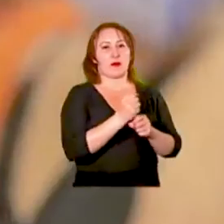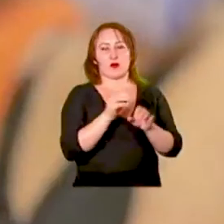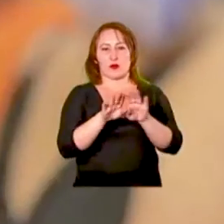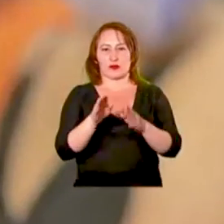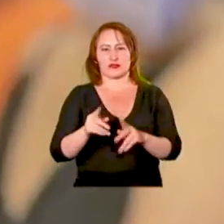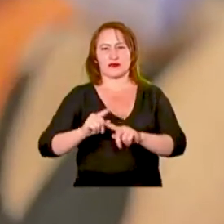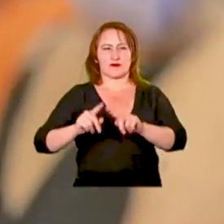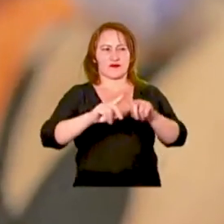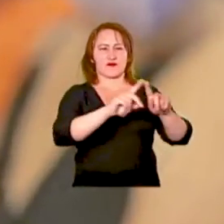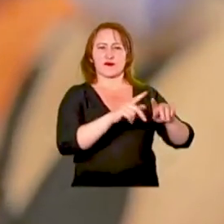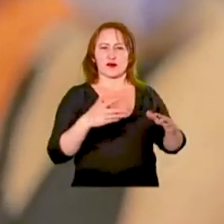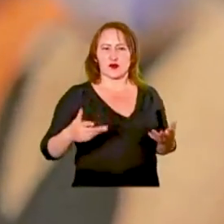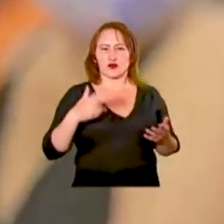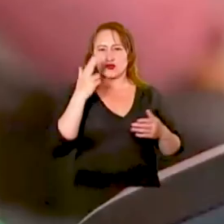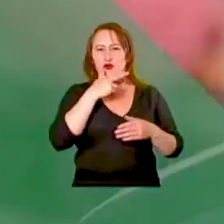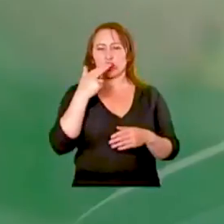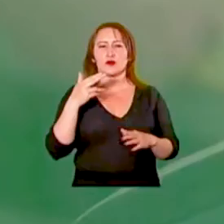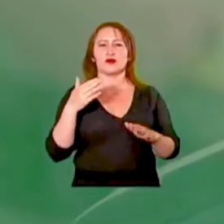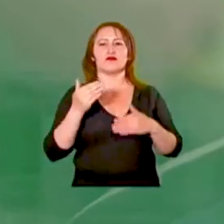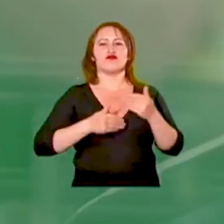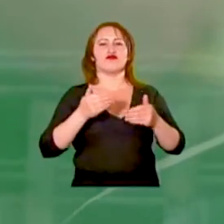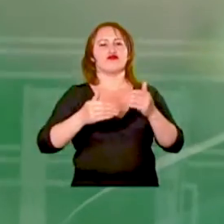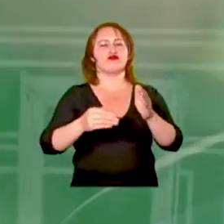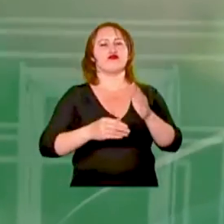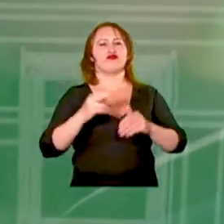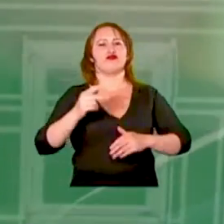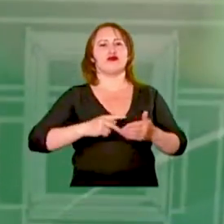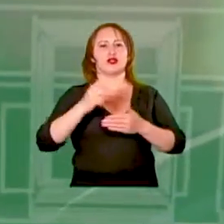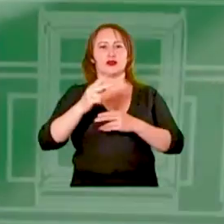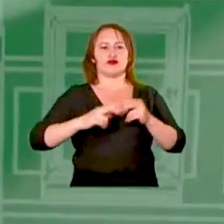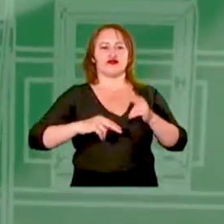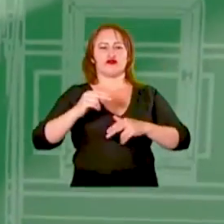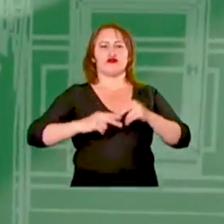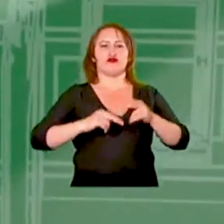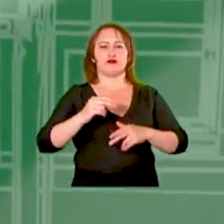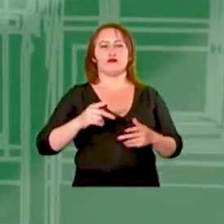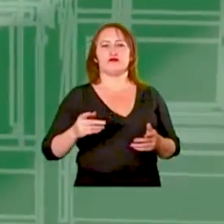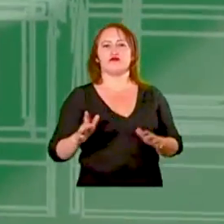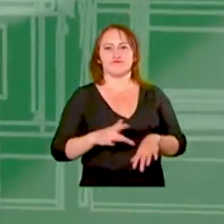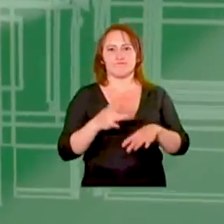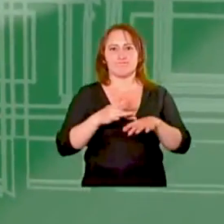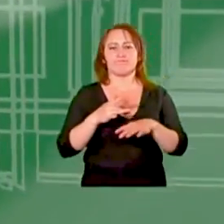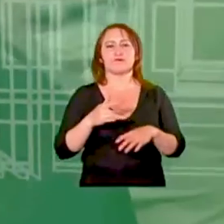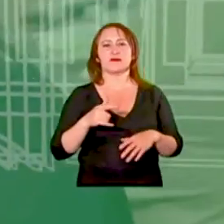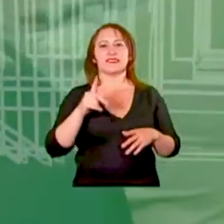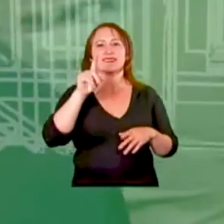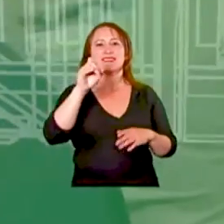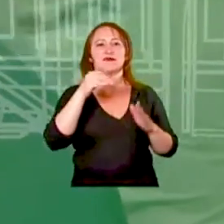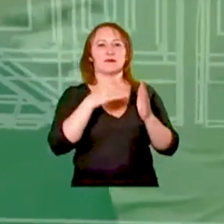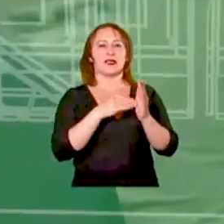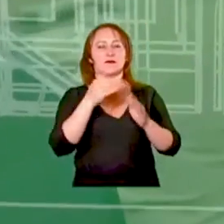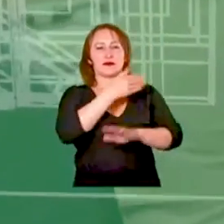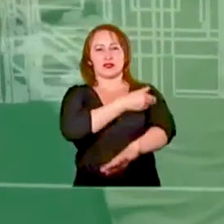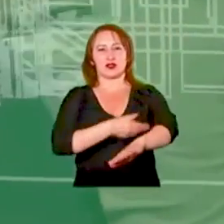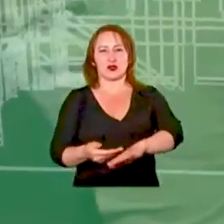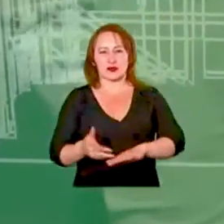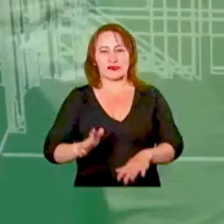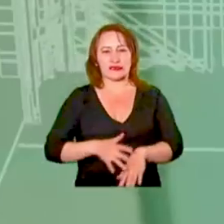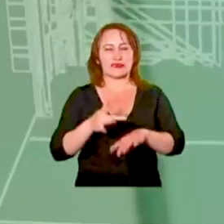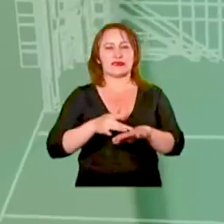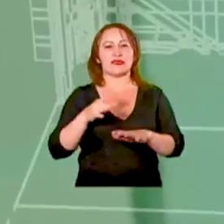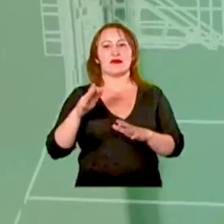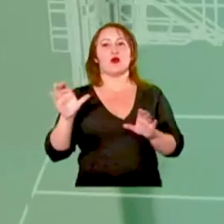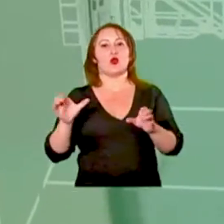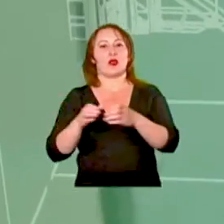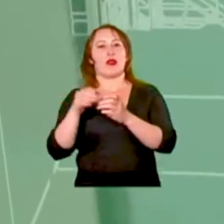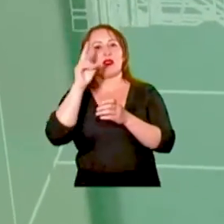cuales se establecieron compromisos para el avance de las obras e impulsamos la entrega de cerca de 6 mil millones de pesos por parte de la